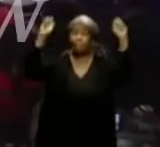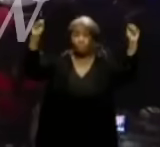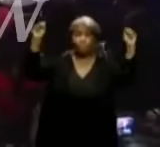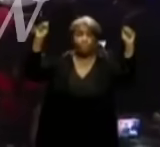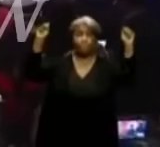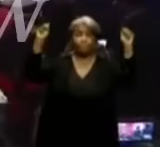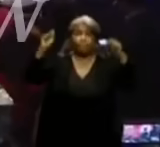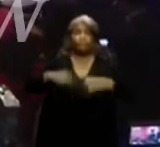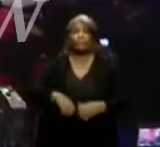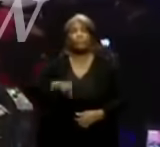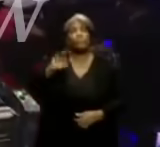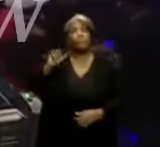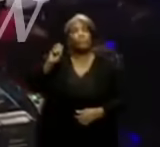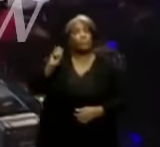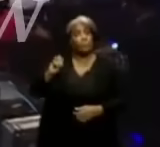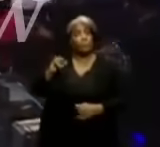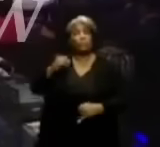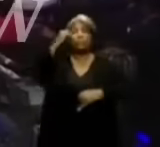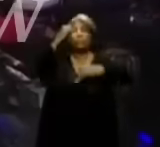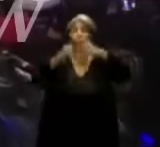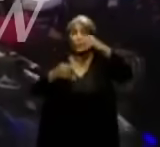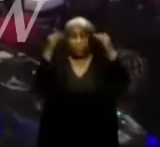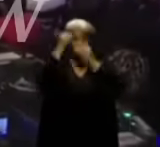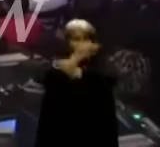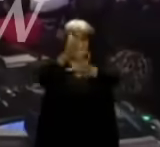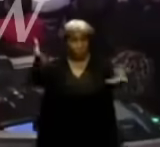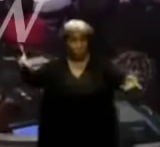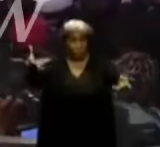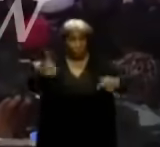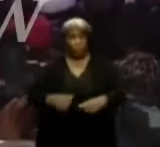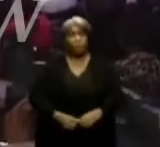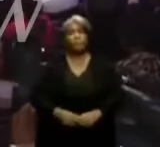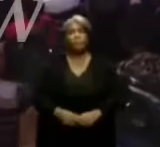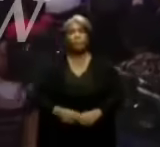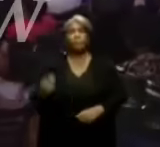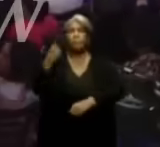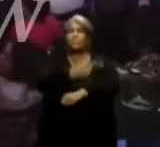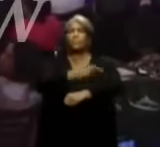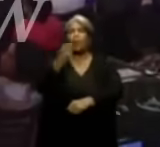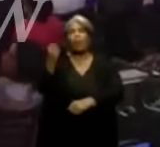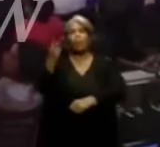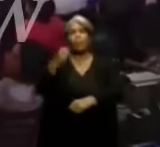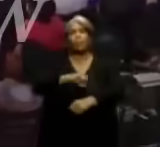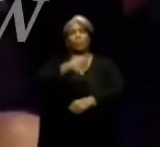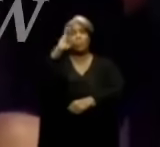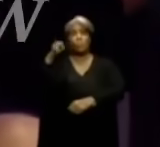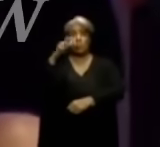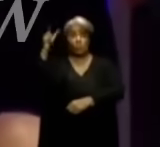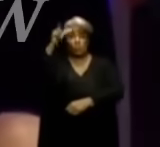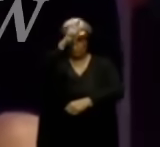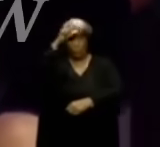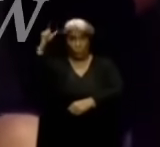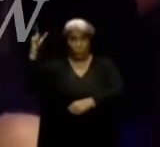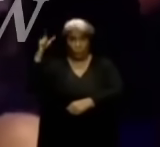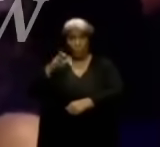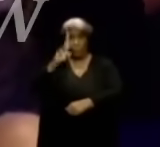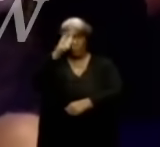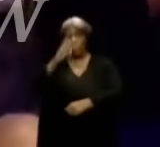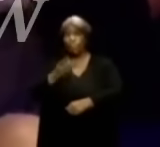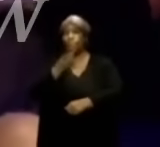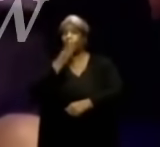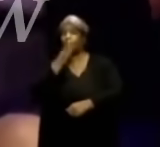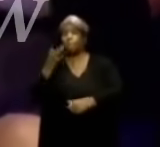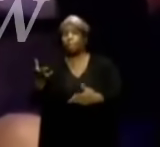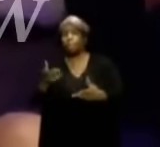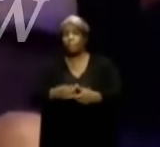FAO en su último informe publicó el 12 de julio pasado que la República Dominicana